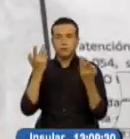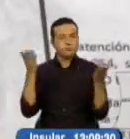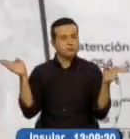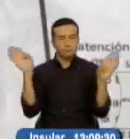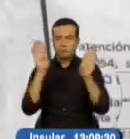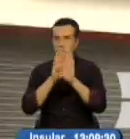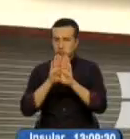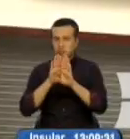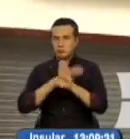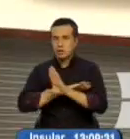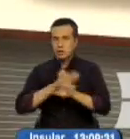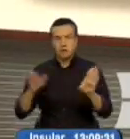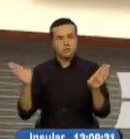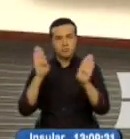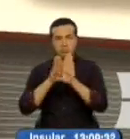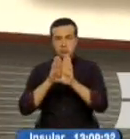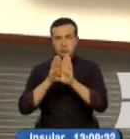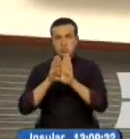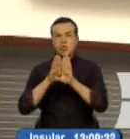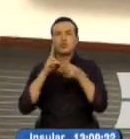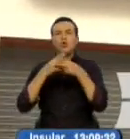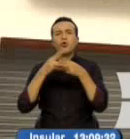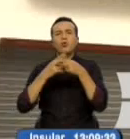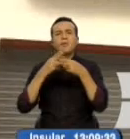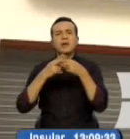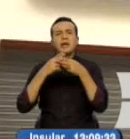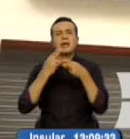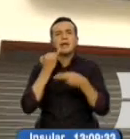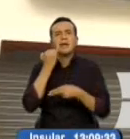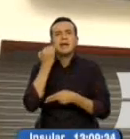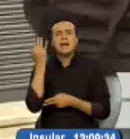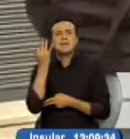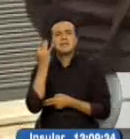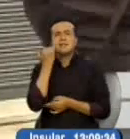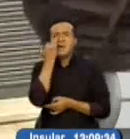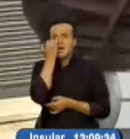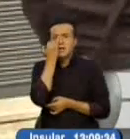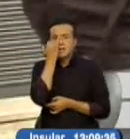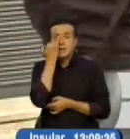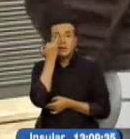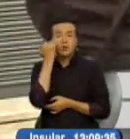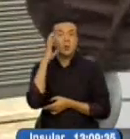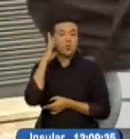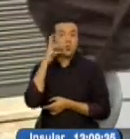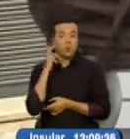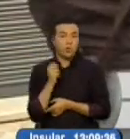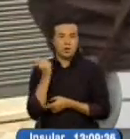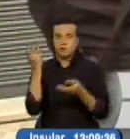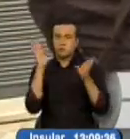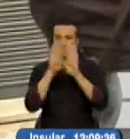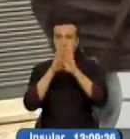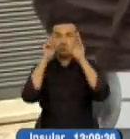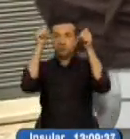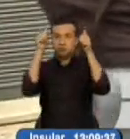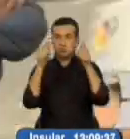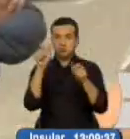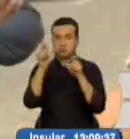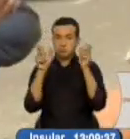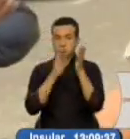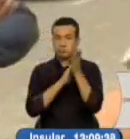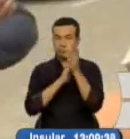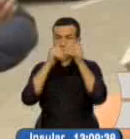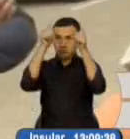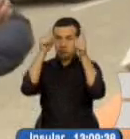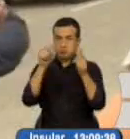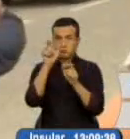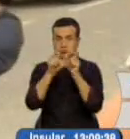de la Cooperativa de Ahorro y Crédito Esencia Indígena. En Cuenca sus oficinas se mantienen cerradas y con carteles informativos para los socios. Los